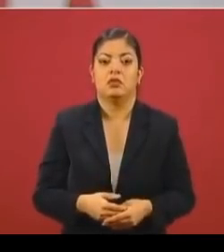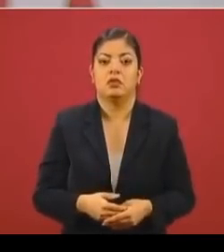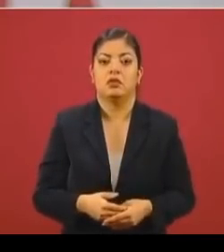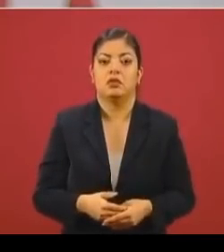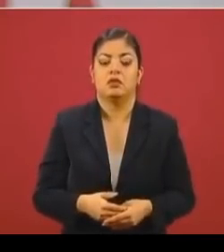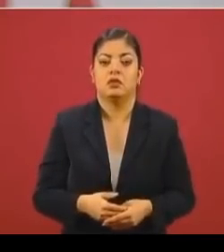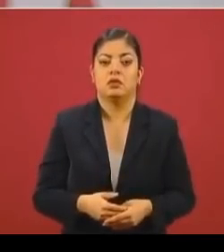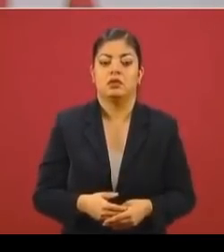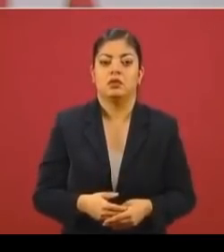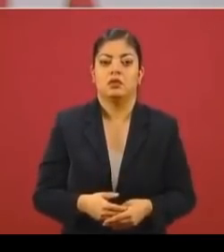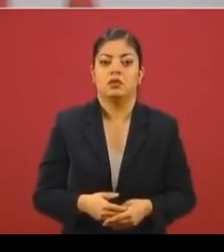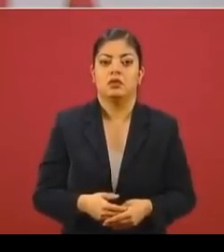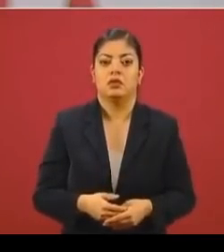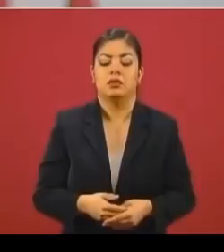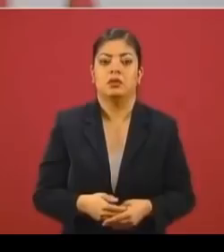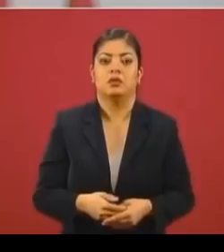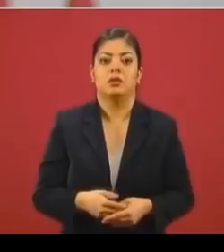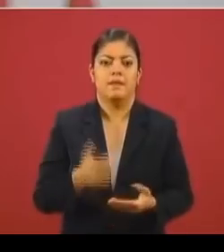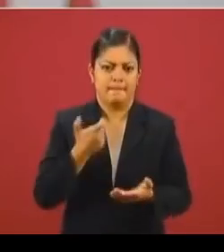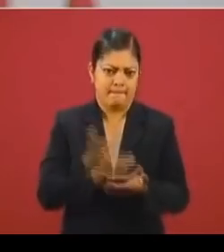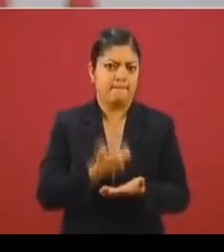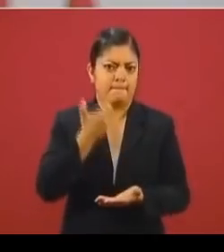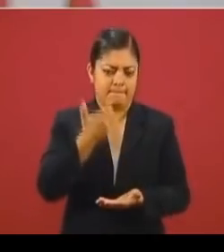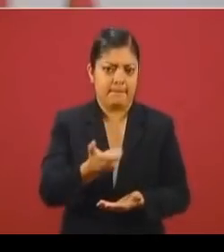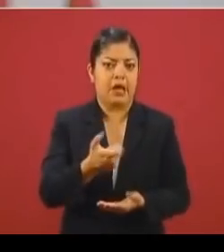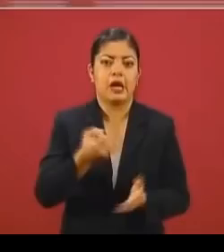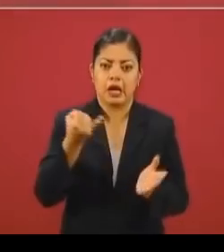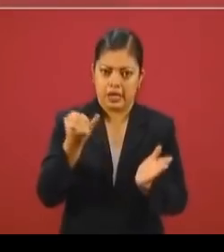que paguen impuestos